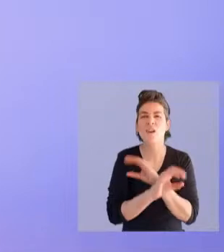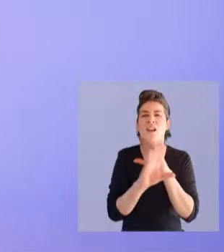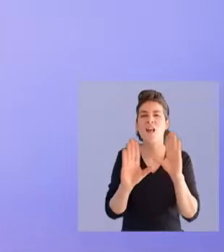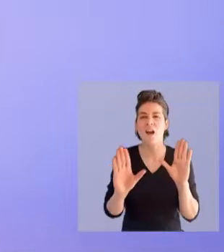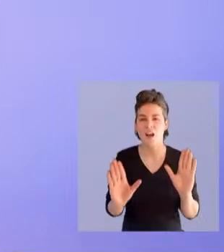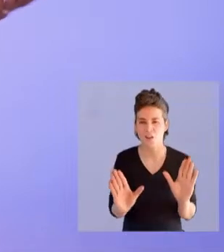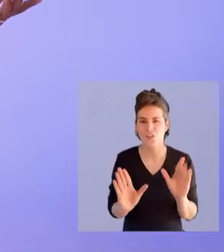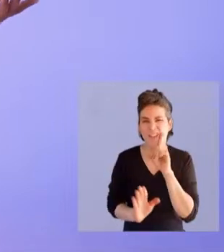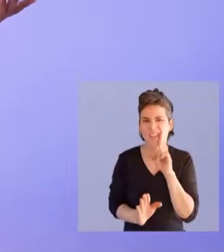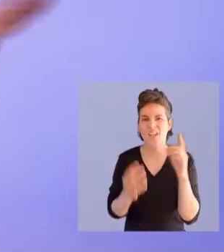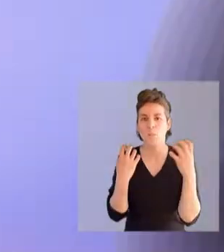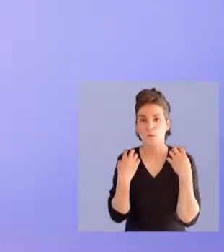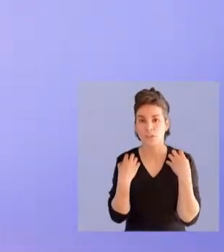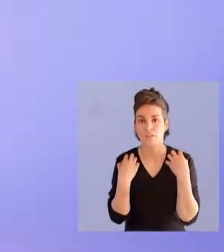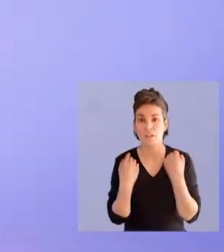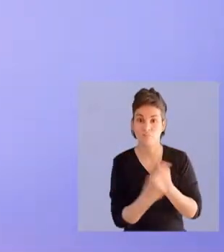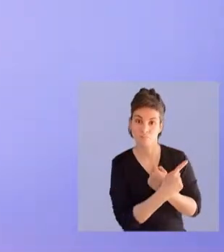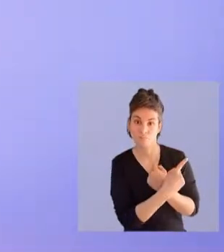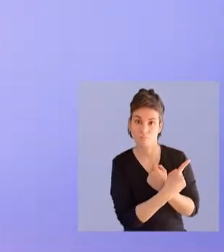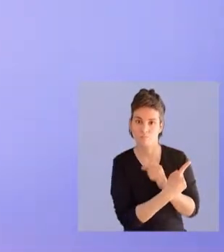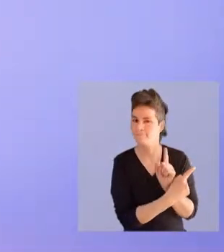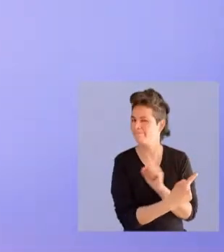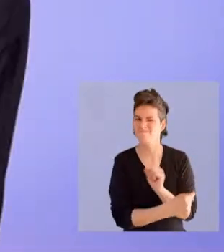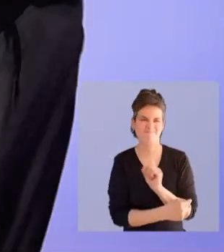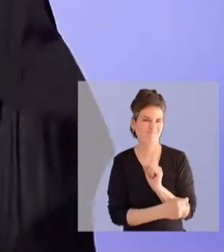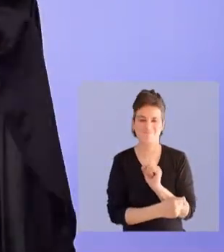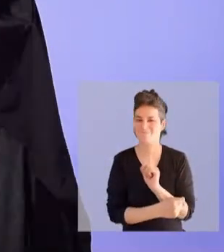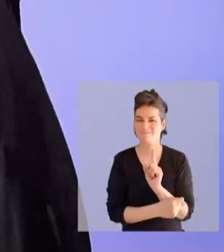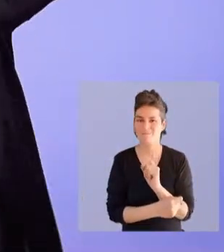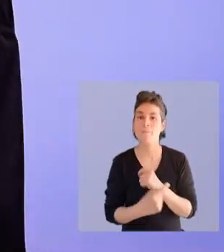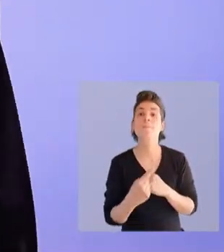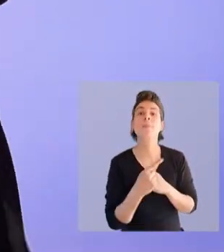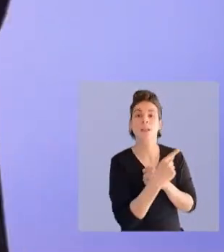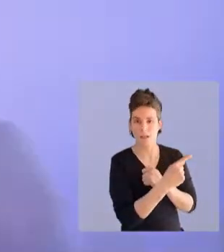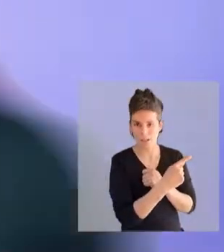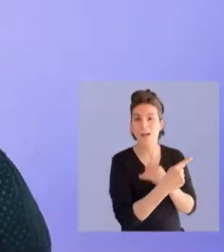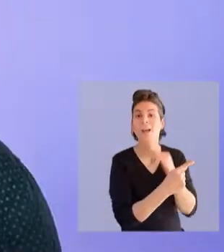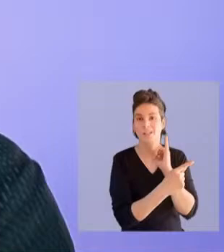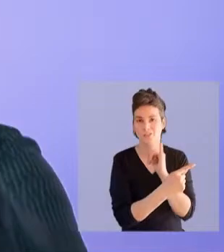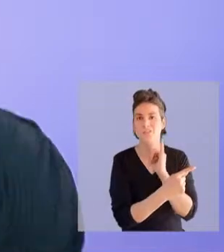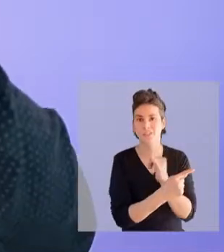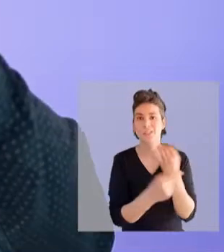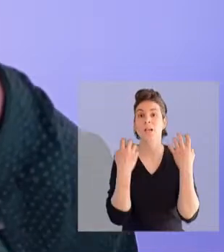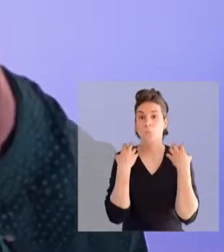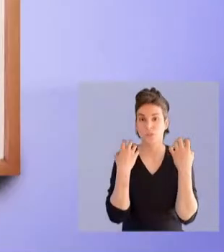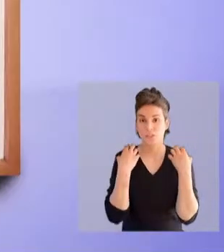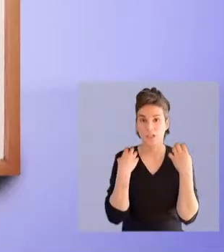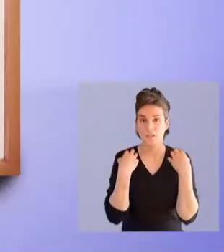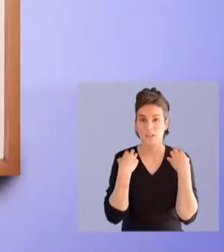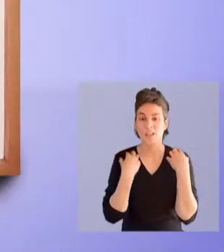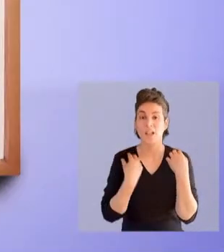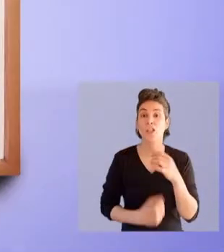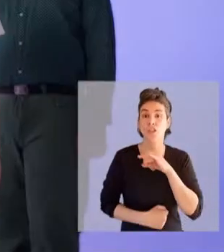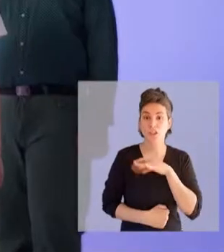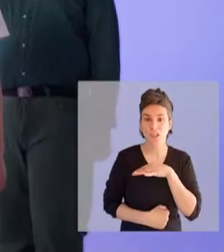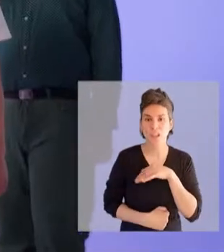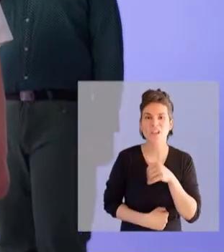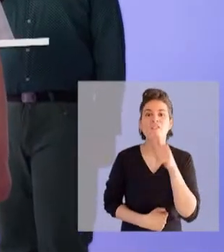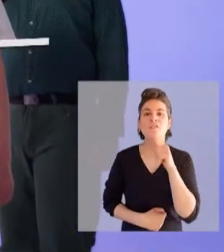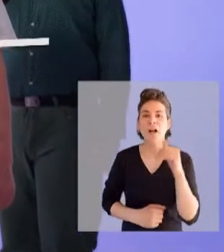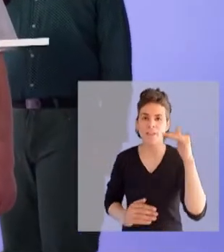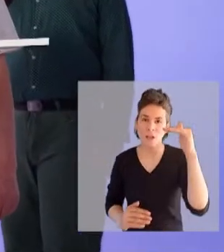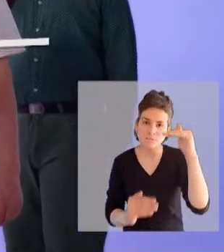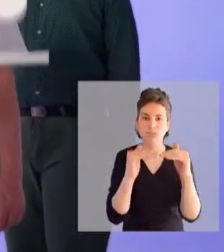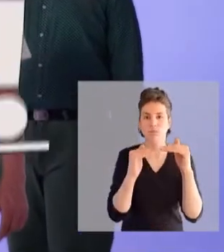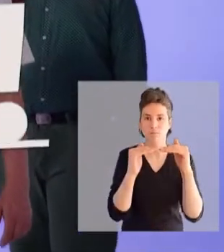por qué y por quién no es cero eso solo más en